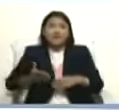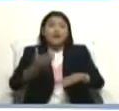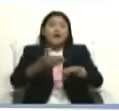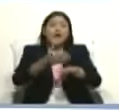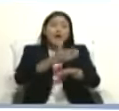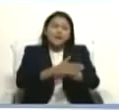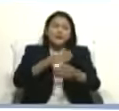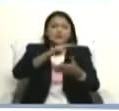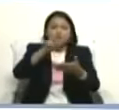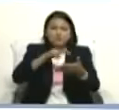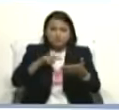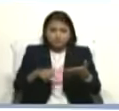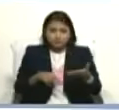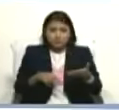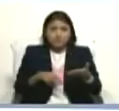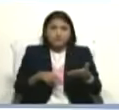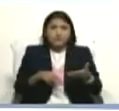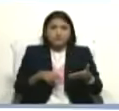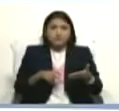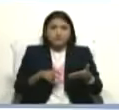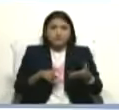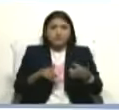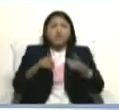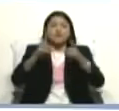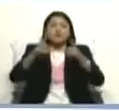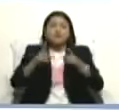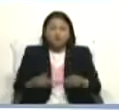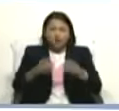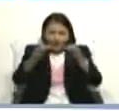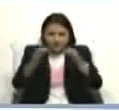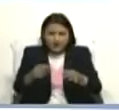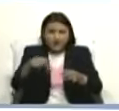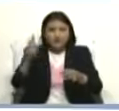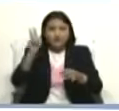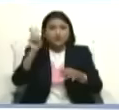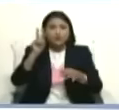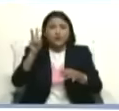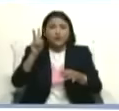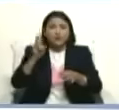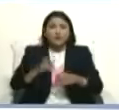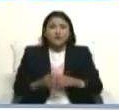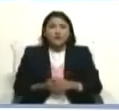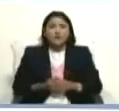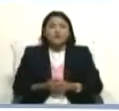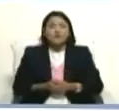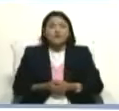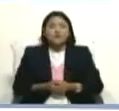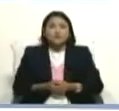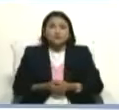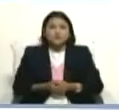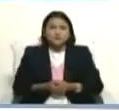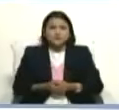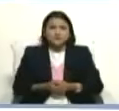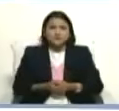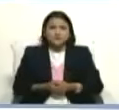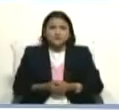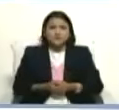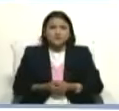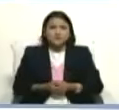postura oficial de la República Bolivariana de Venezuela, yo quería